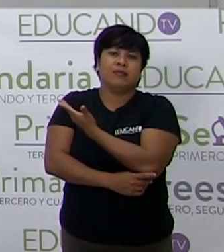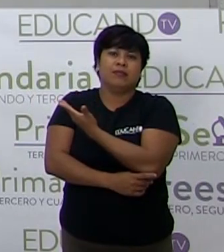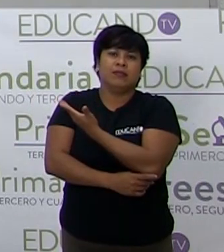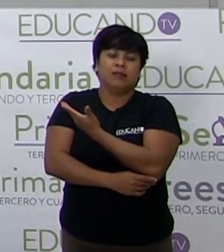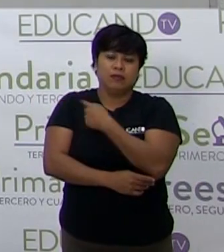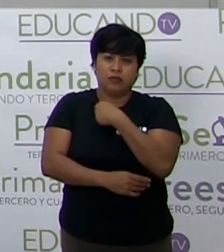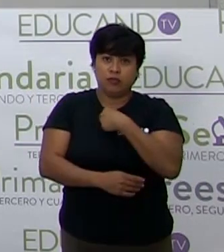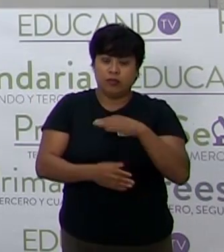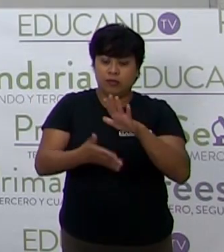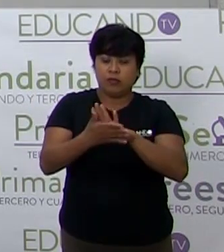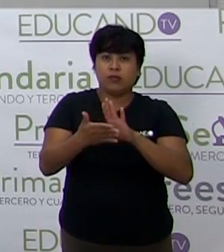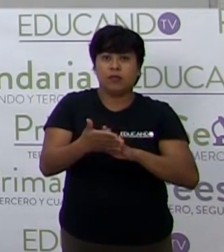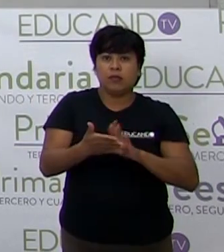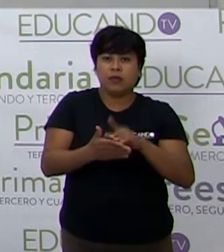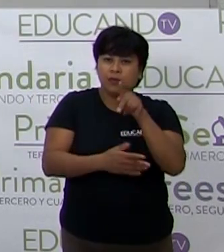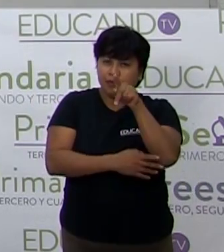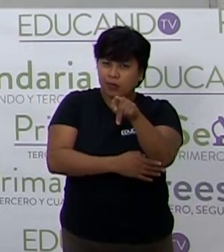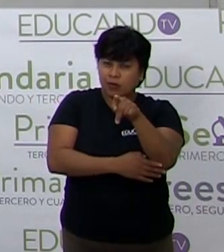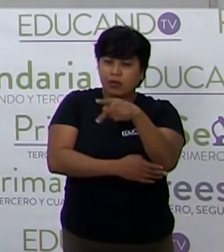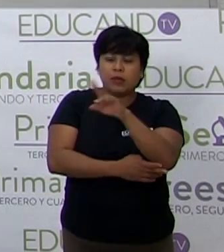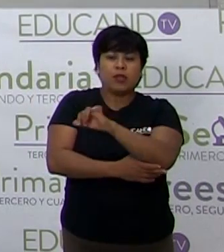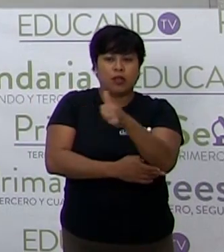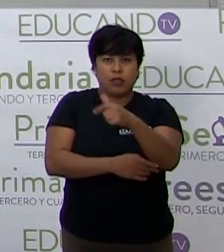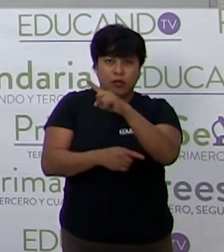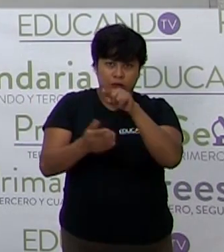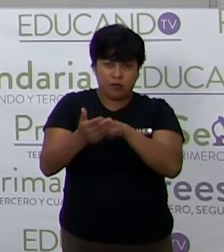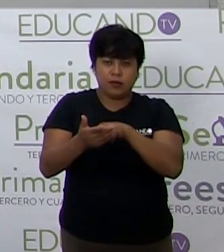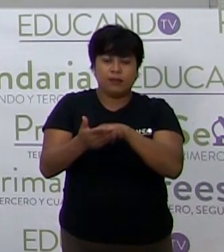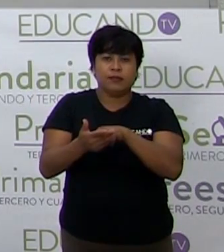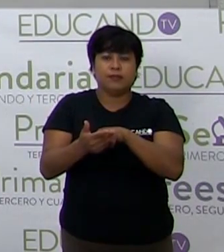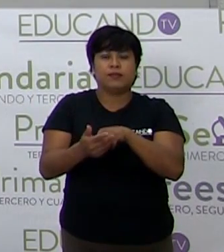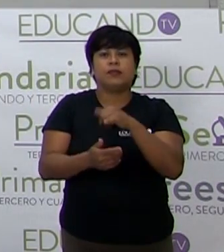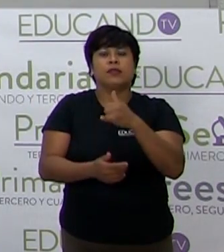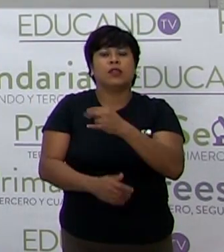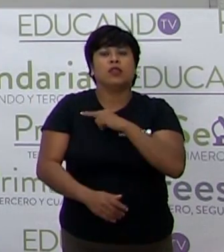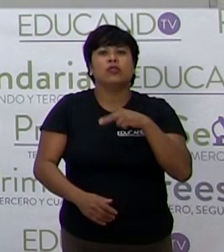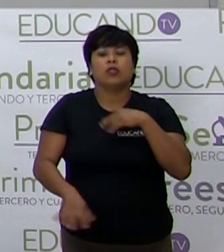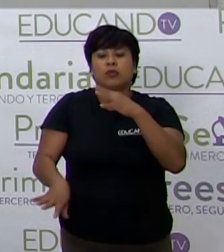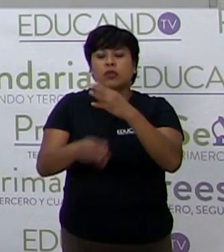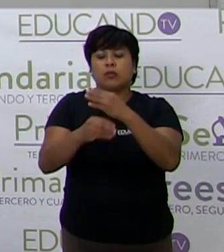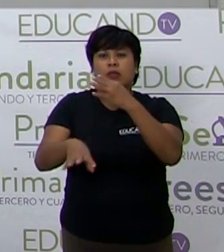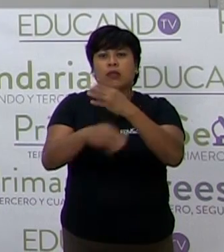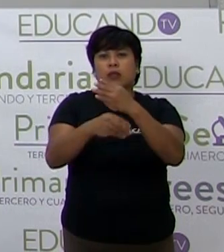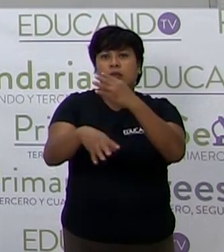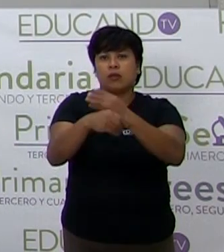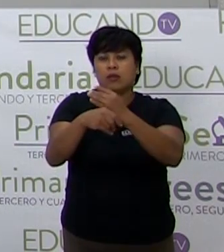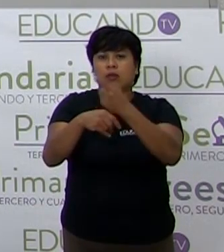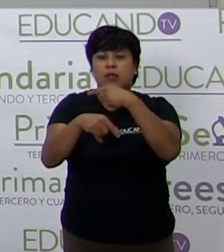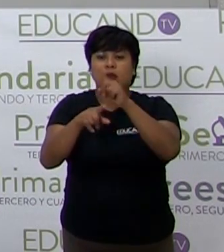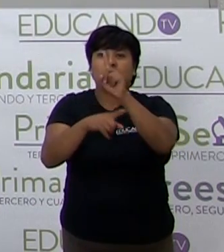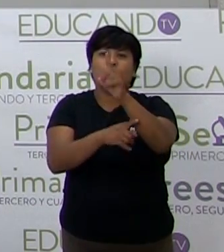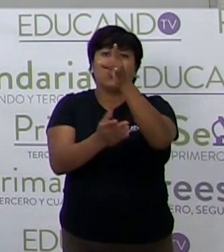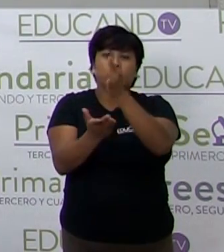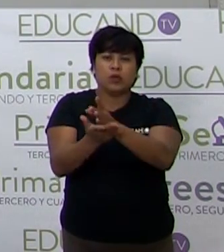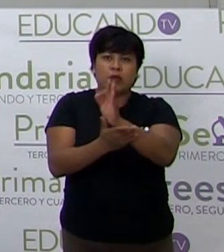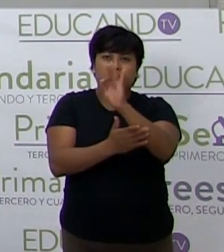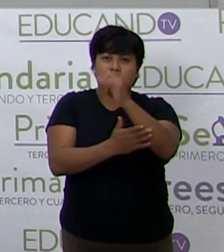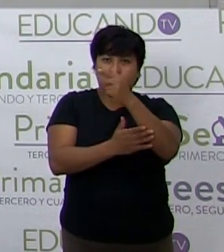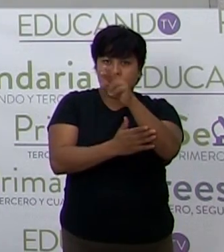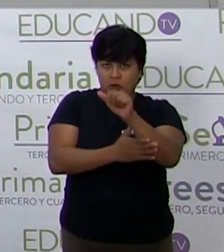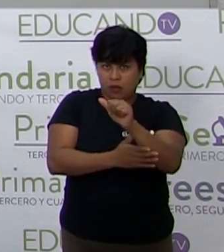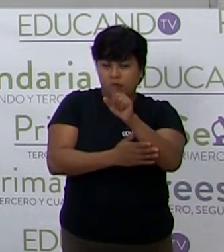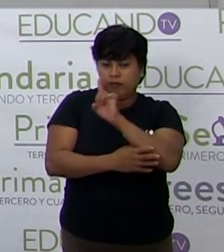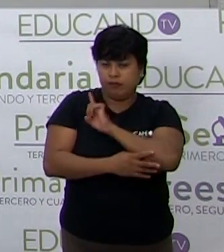Voy a pegar otra parecida, pero en otra parte. Y vamos a ir completando una figura geométrica acá también.